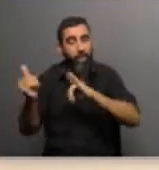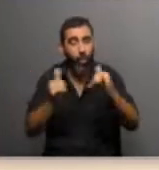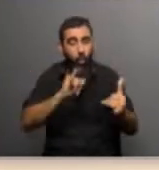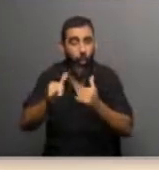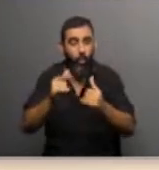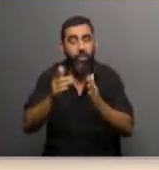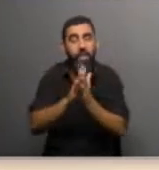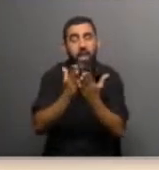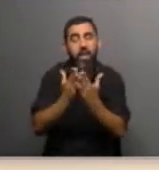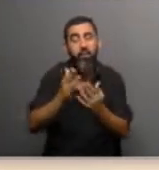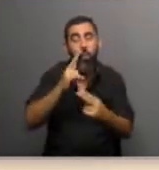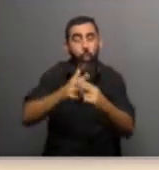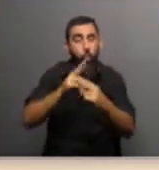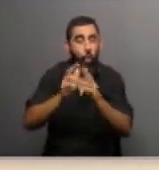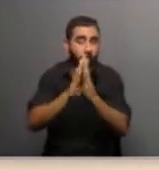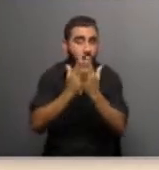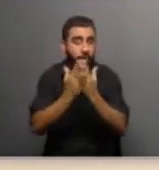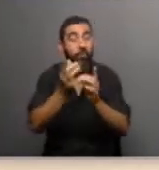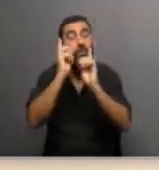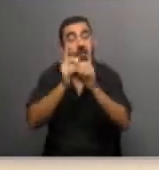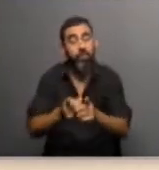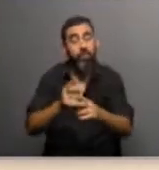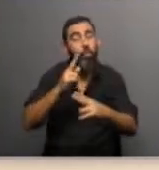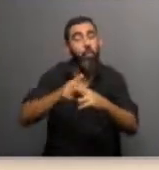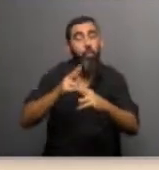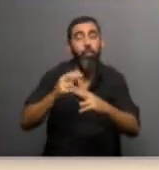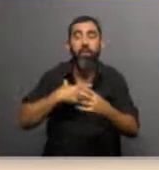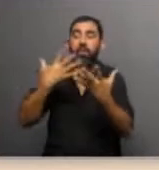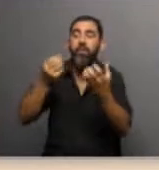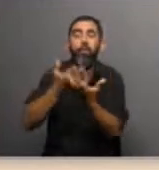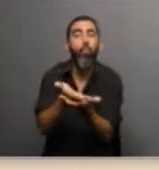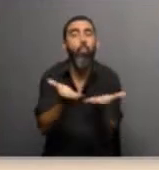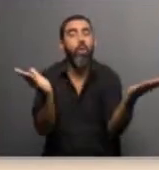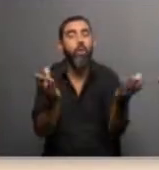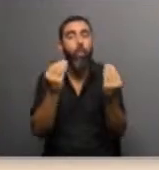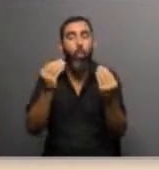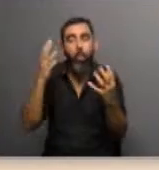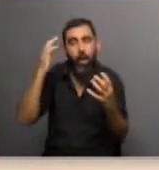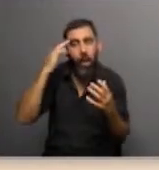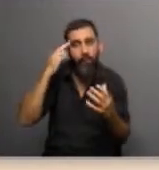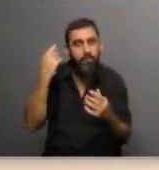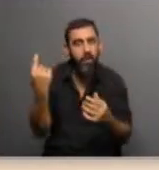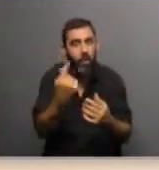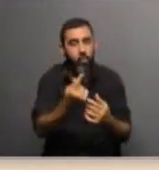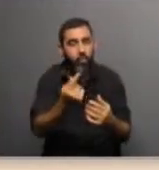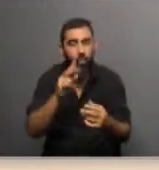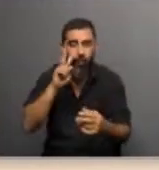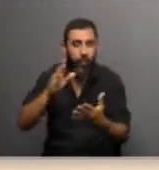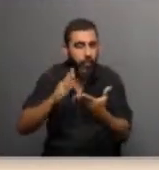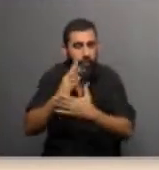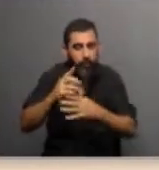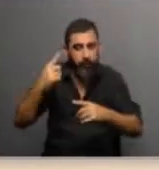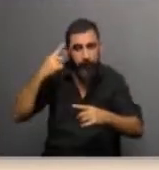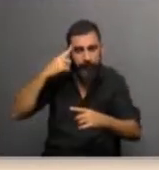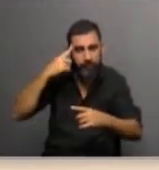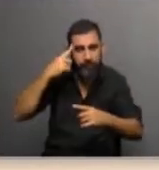del libro, como bien dijiste, pero además es el nombre de lo que queremos mostrarle, Claro. ¿no? De cómo las mentes que nosotros vemos siempre